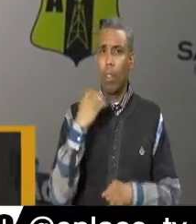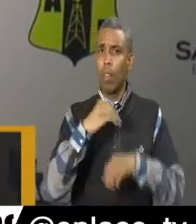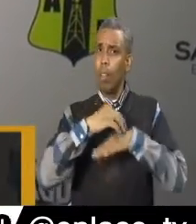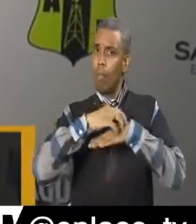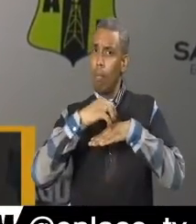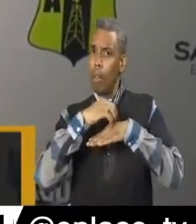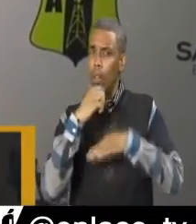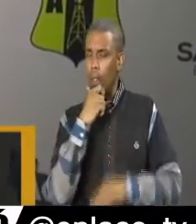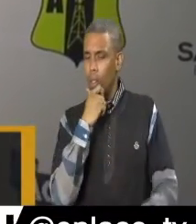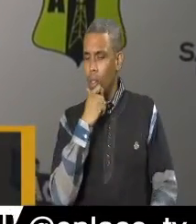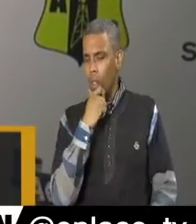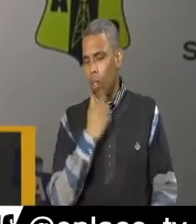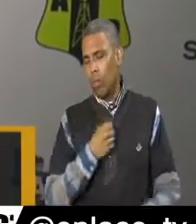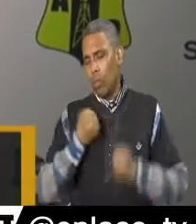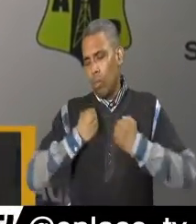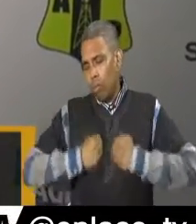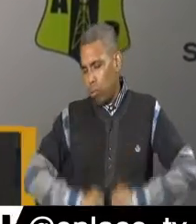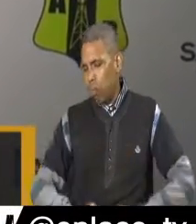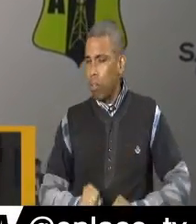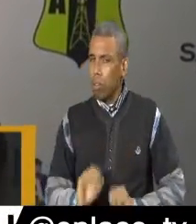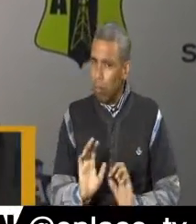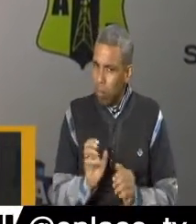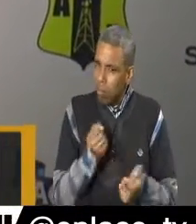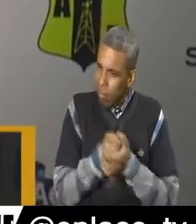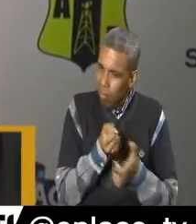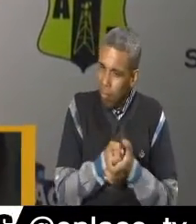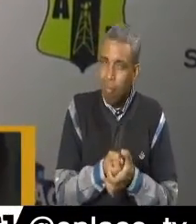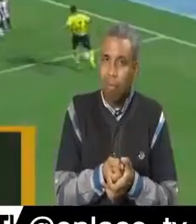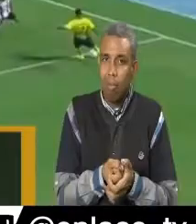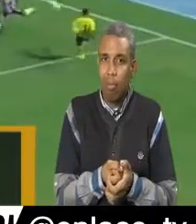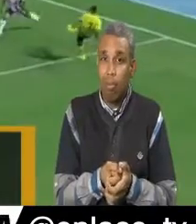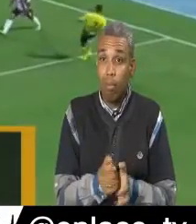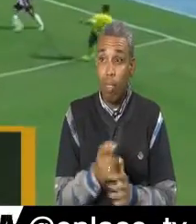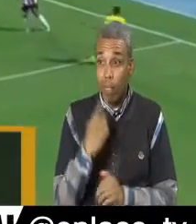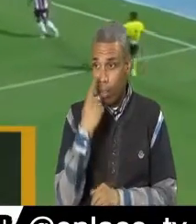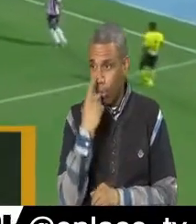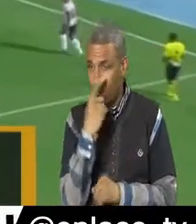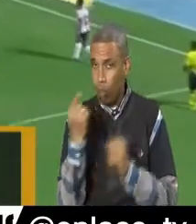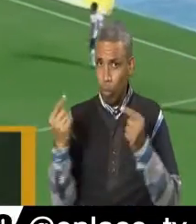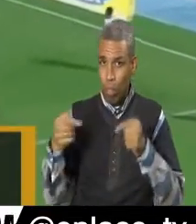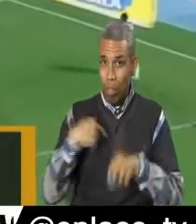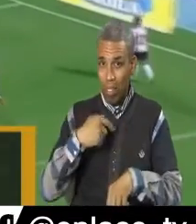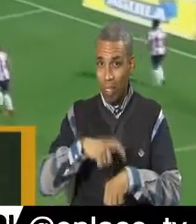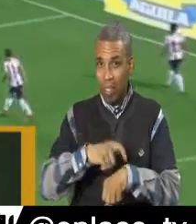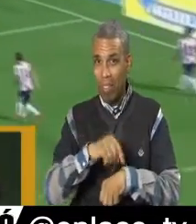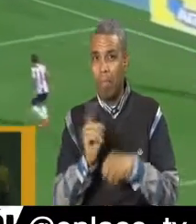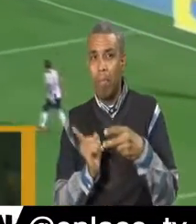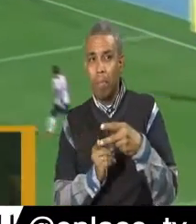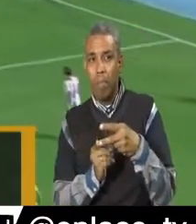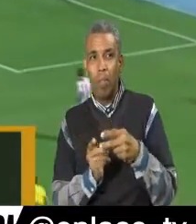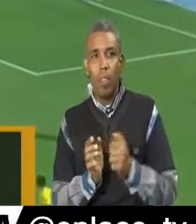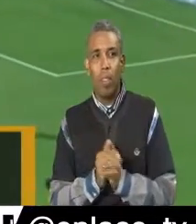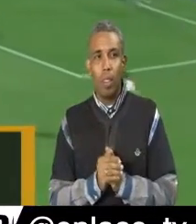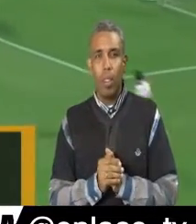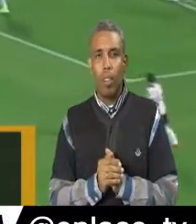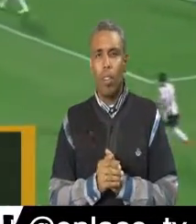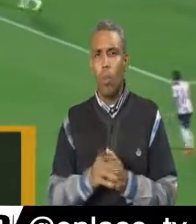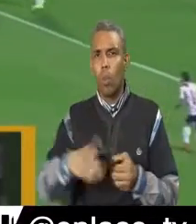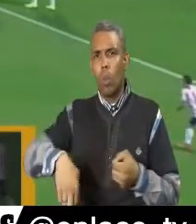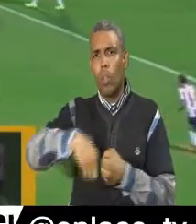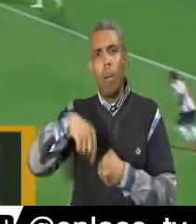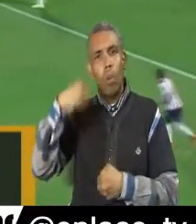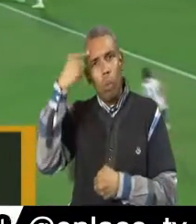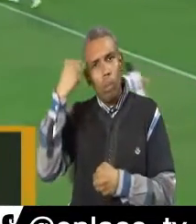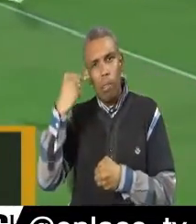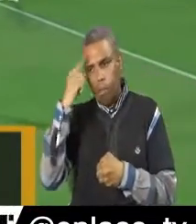que mucho sacrificio, que así es que se ganan los partidos y más a estos equipos grandes. Ya la parte complementaria, la Lucena Aurinegro entró con una mejor actitud. Es